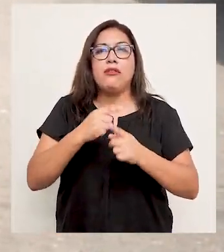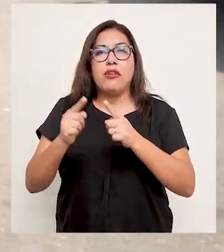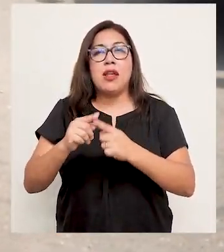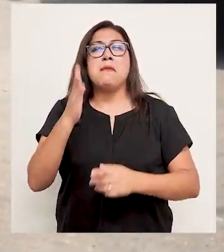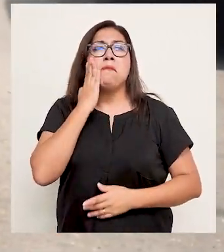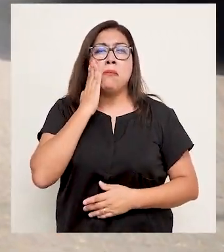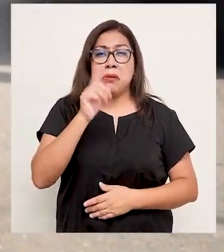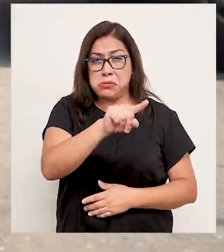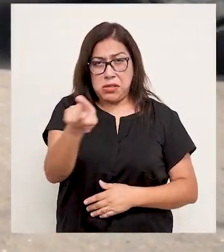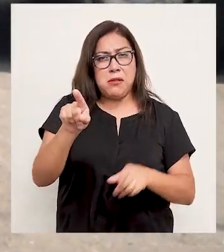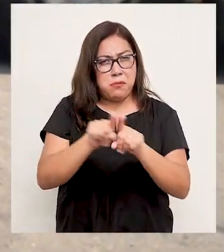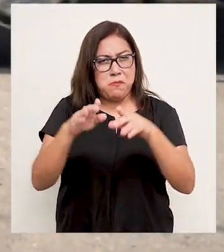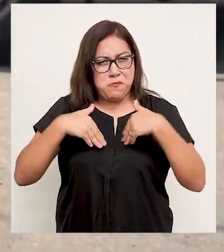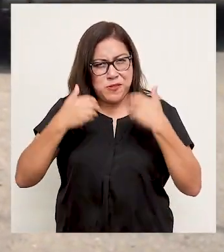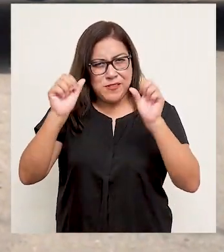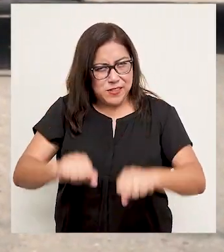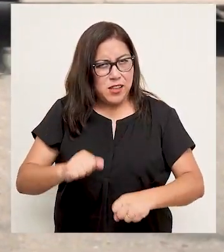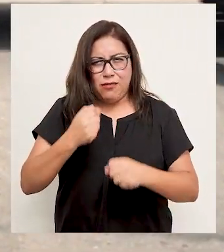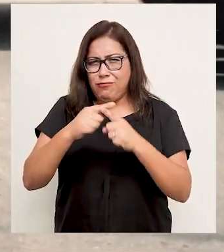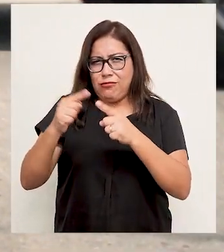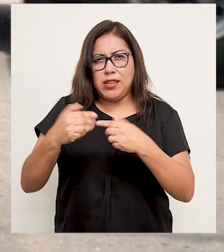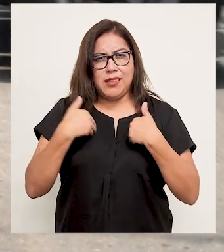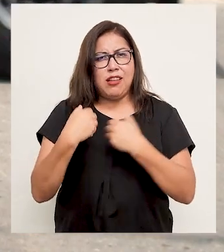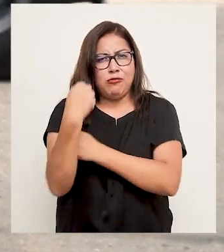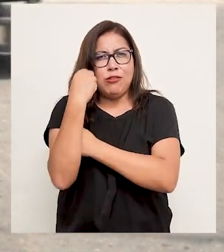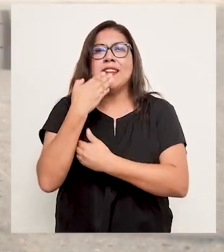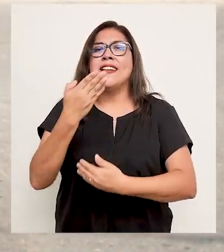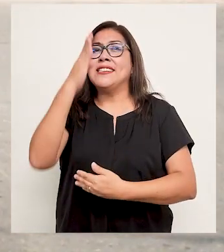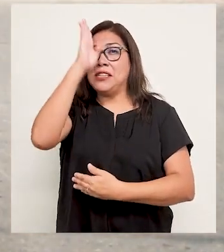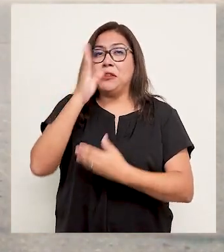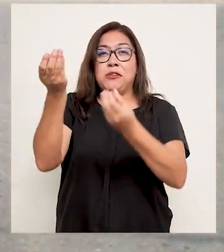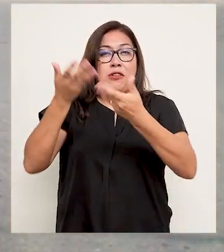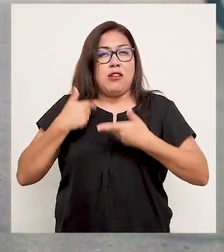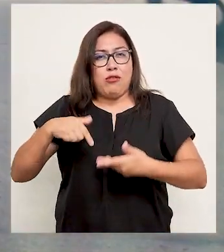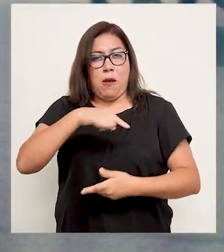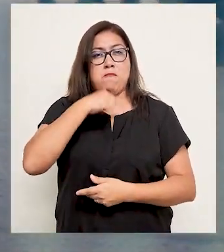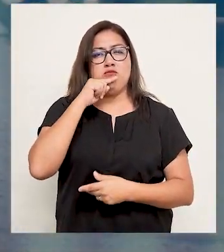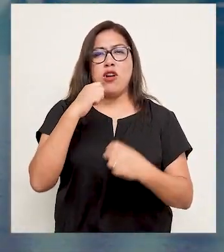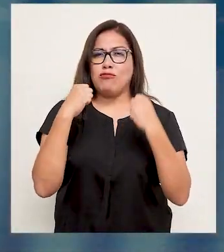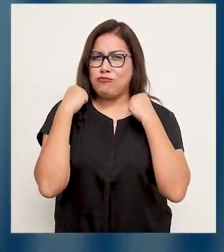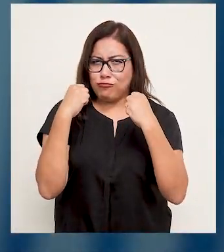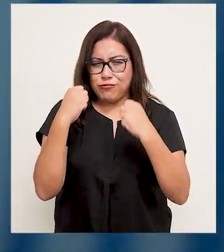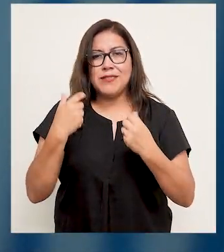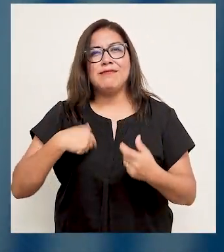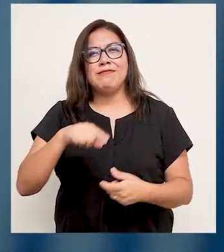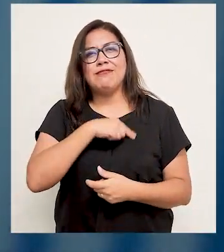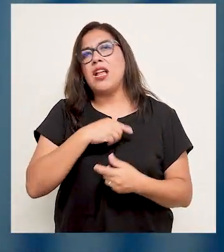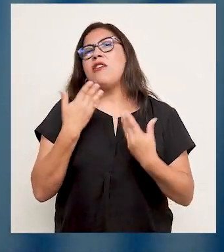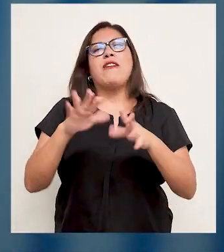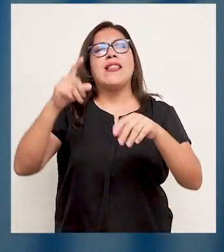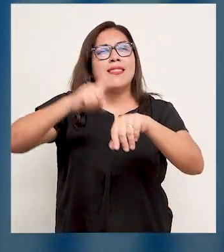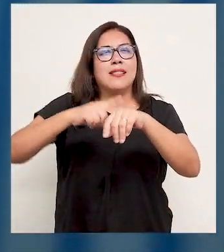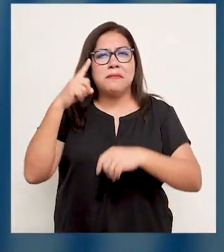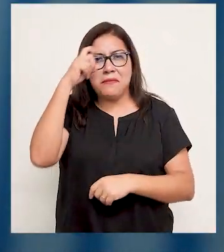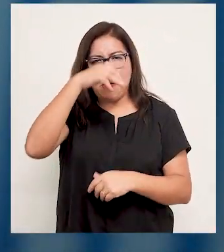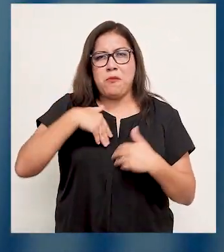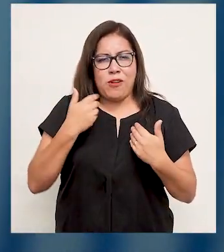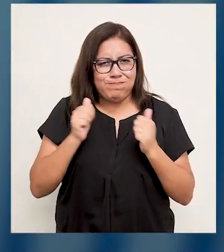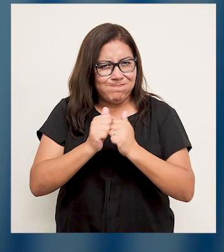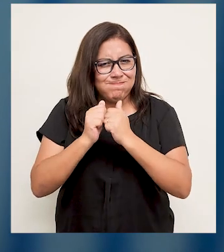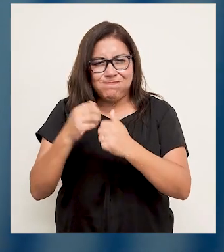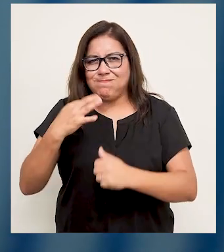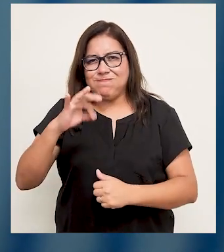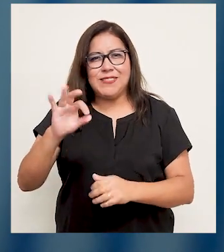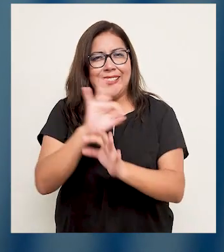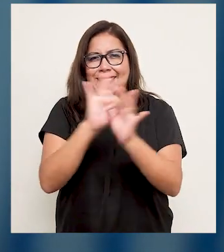Y todas las mamitas podemos hacer lo mismo, todas. Tenemos esa fuerza, gracias a Dios, somos mujeres, que nos podemos, en amplias cosas podemos estar